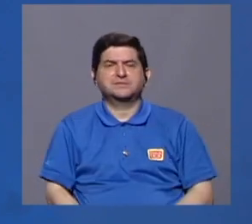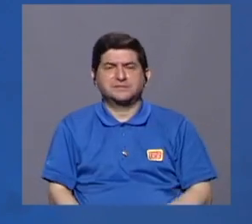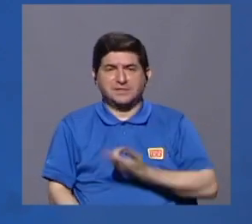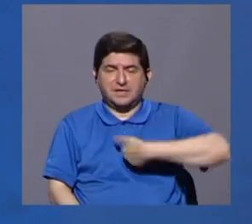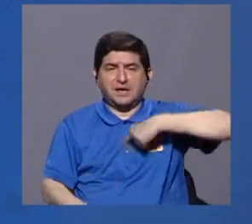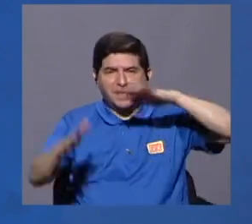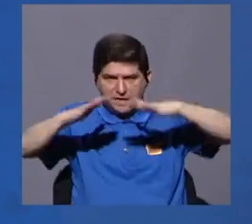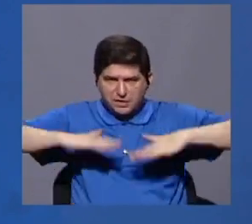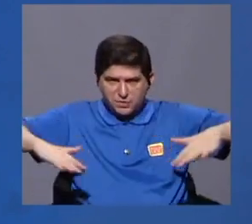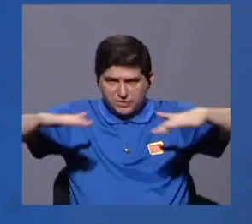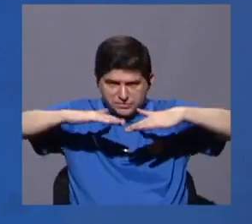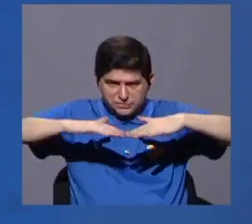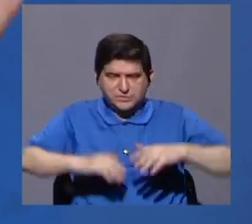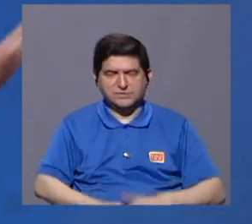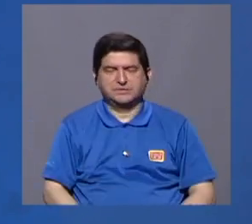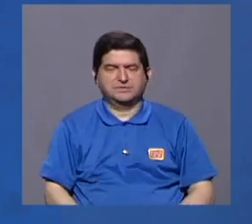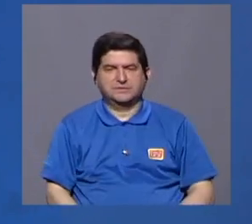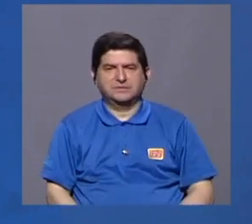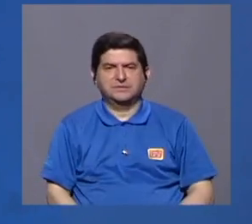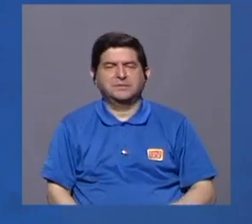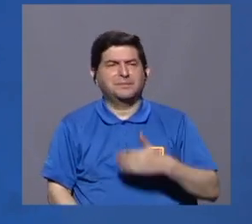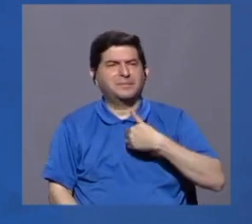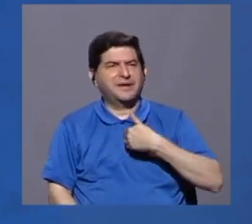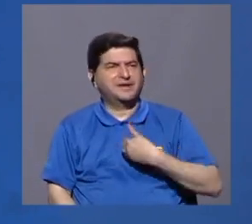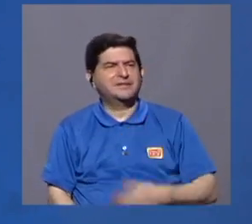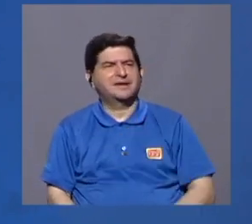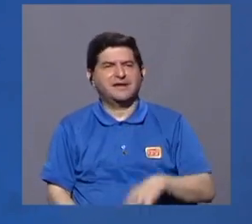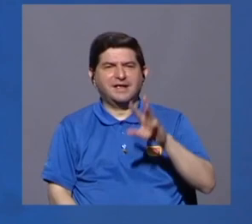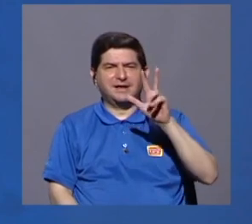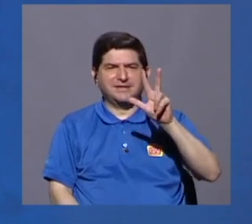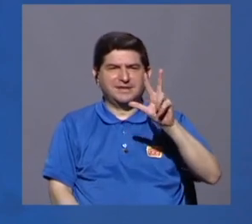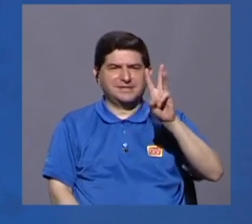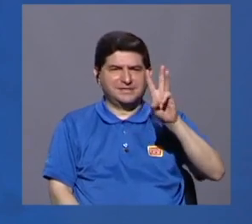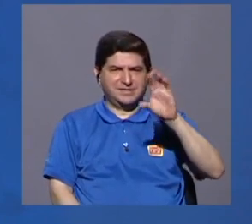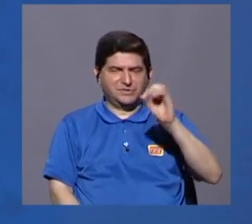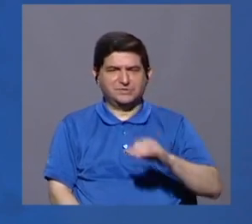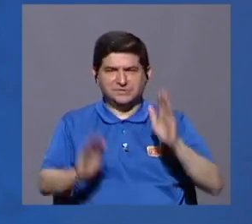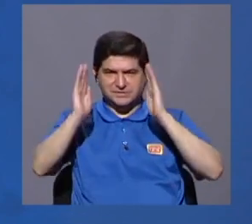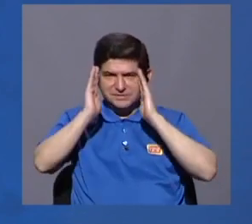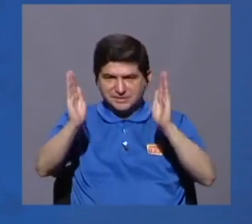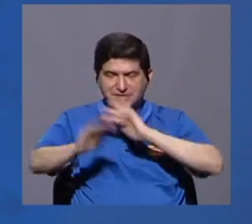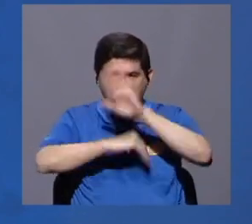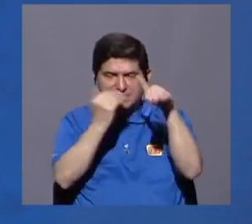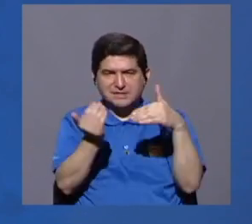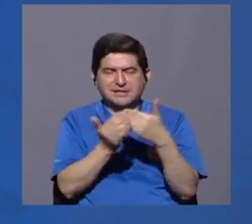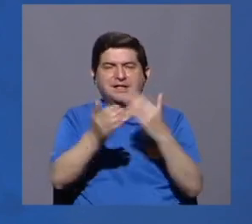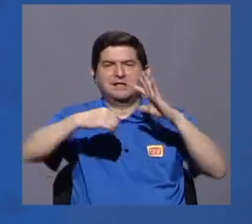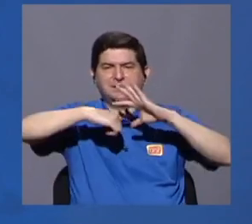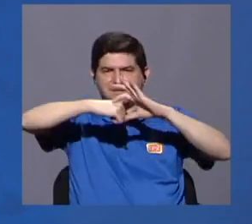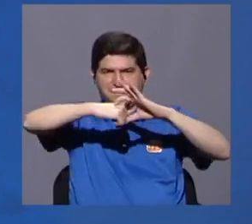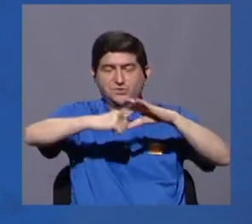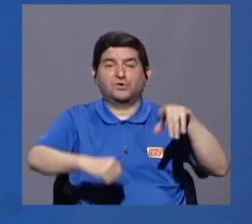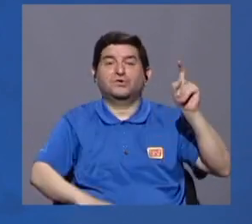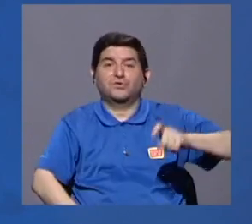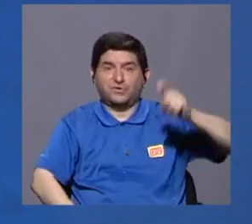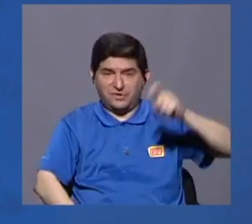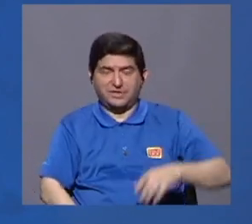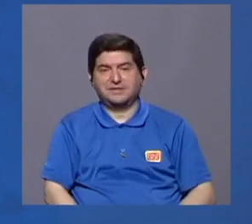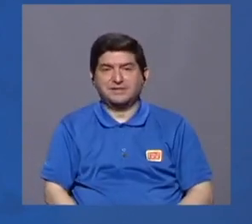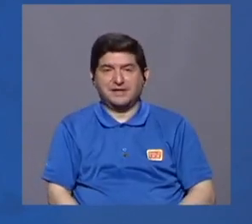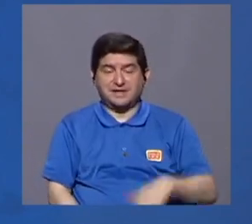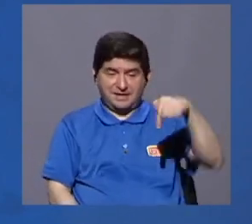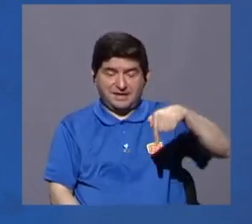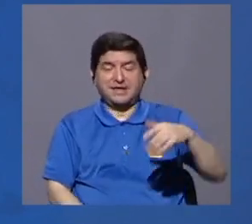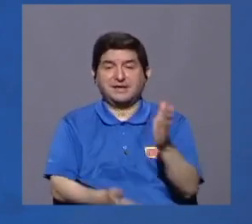digámoslo así para tener una cobertura 360 este todo el globo terráqueo pues necesitamos en esta